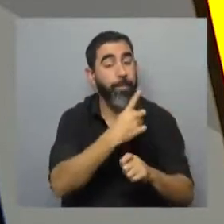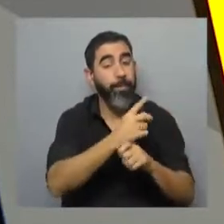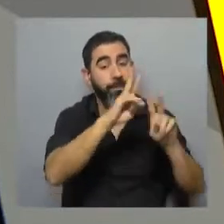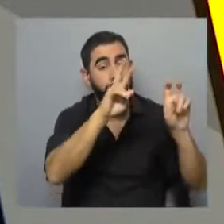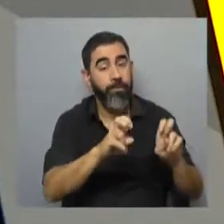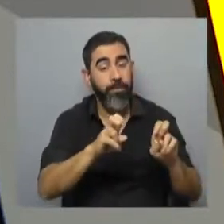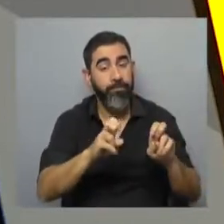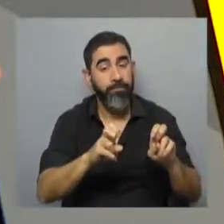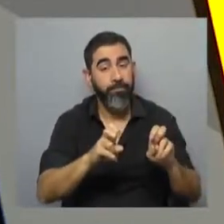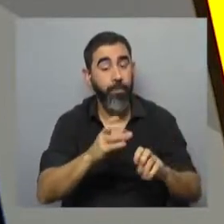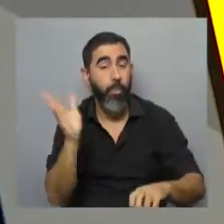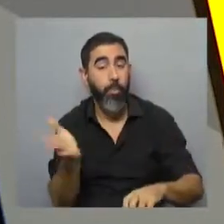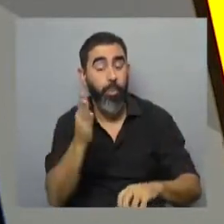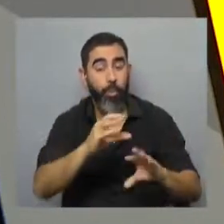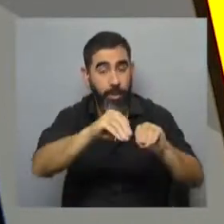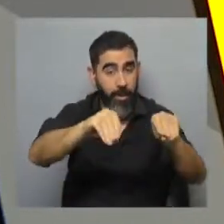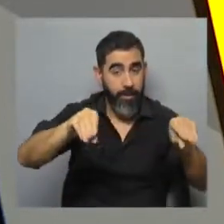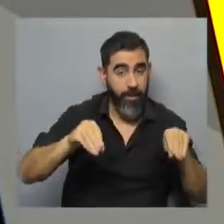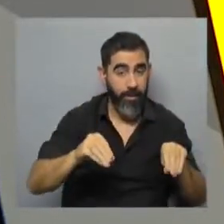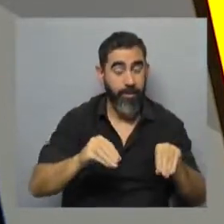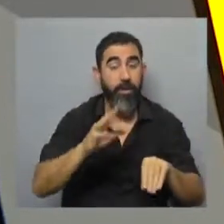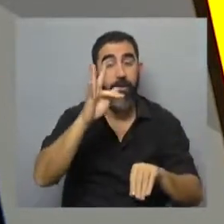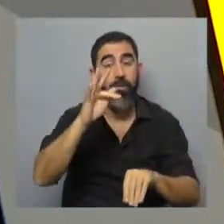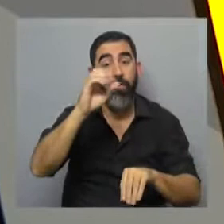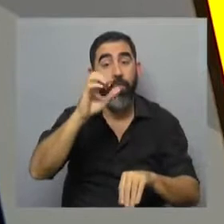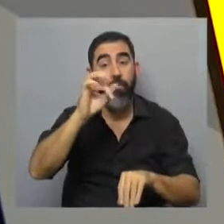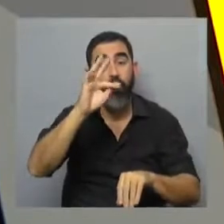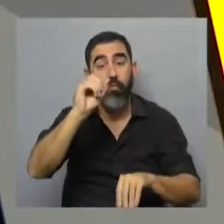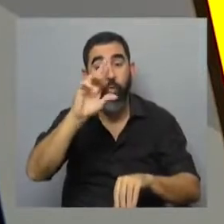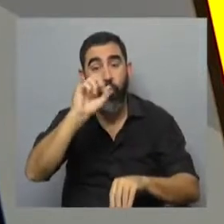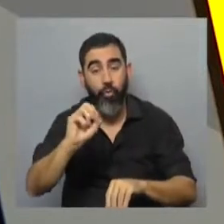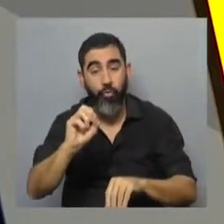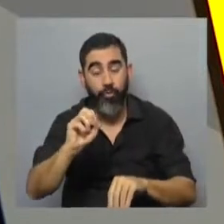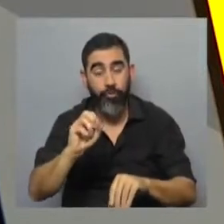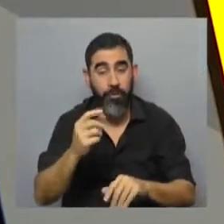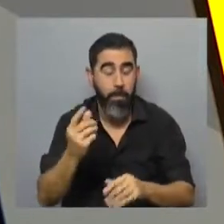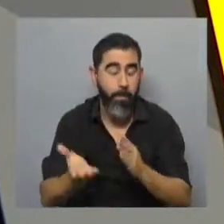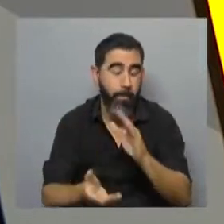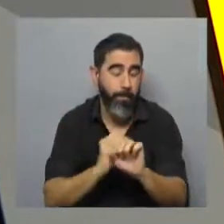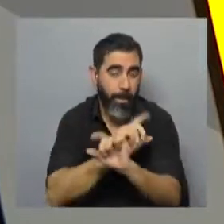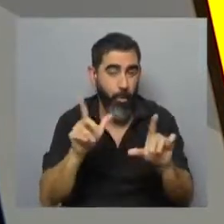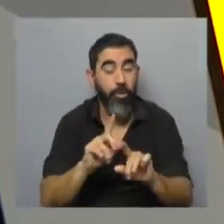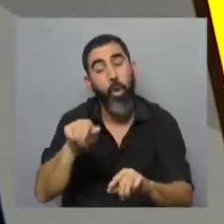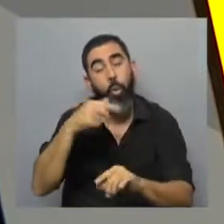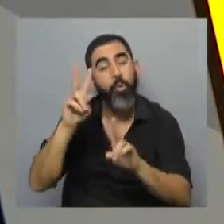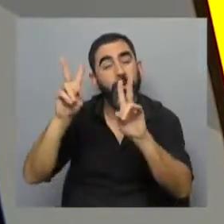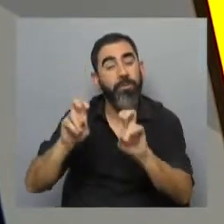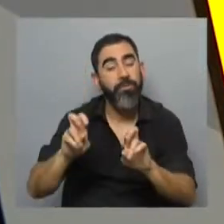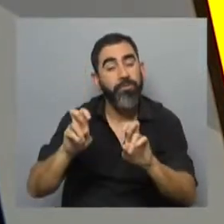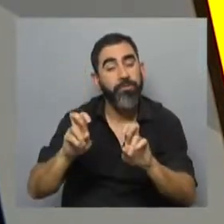el uso productivo de la tierra, el fósforo es el fertilizante por excelencia, y por otro lado, lo que